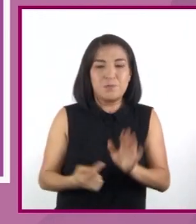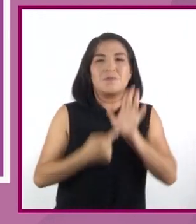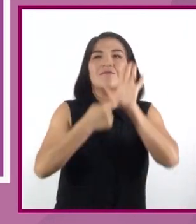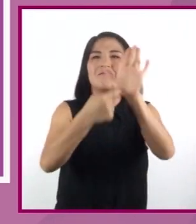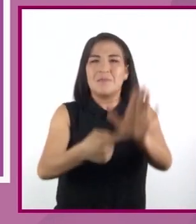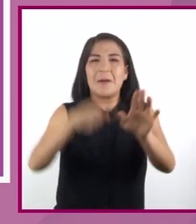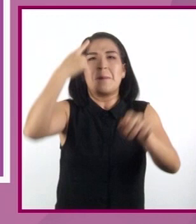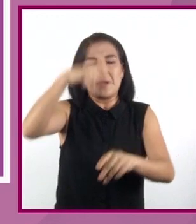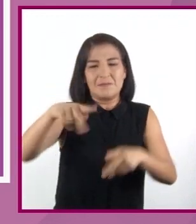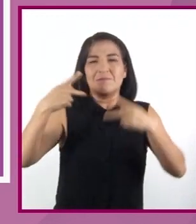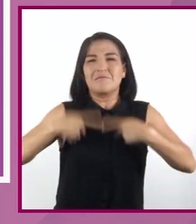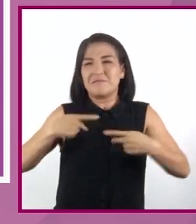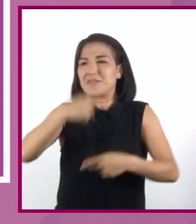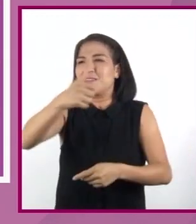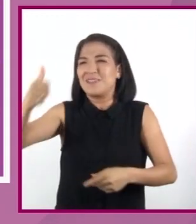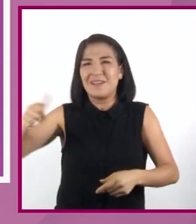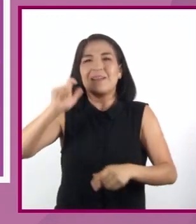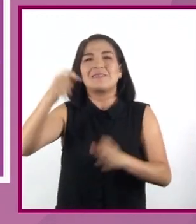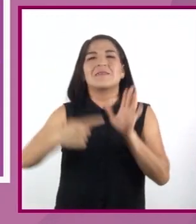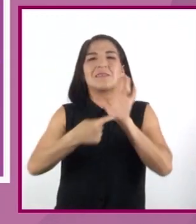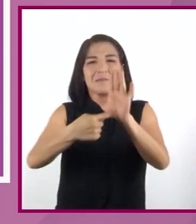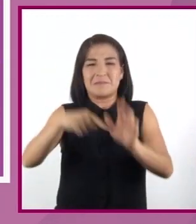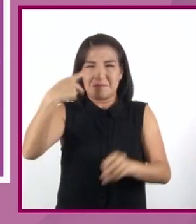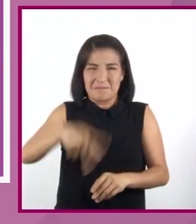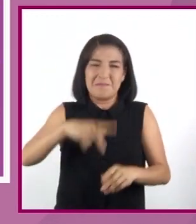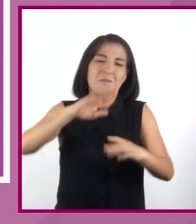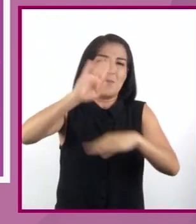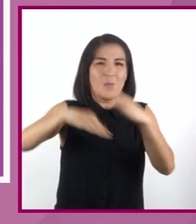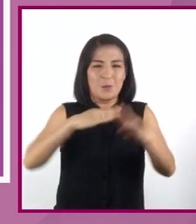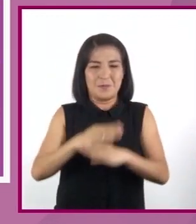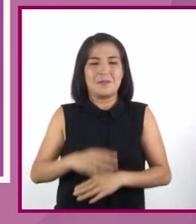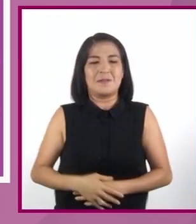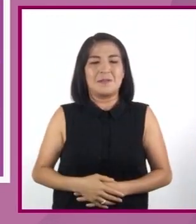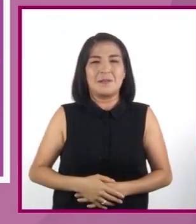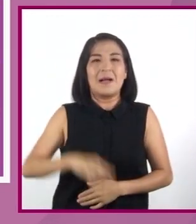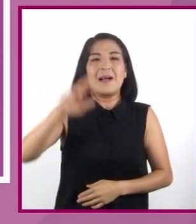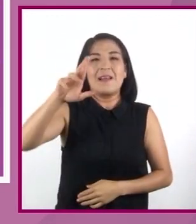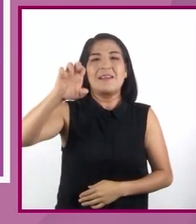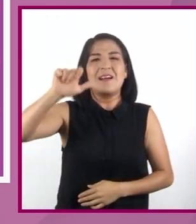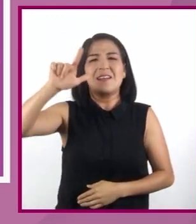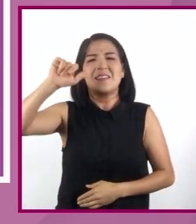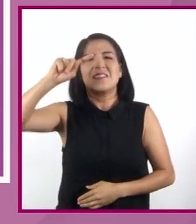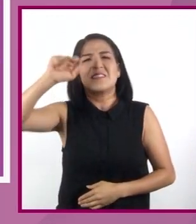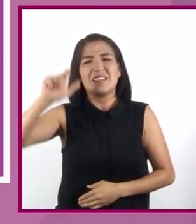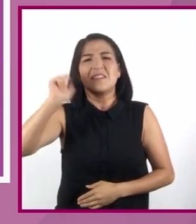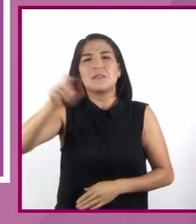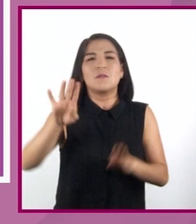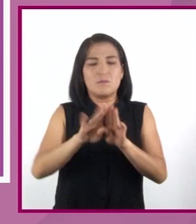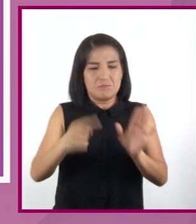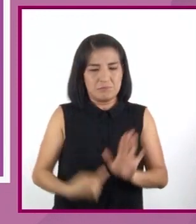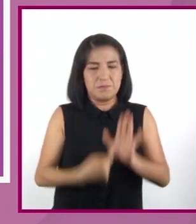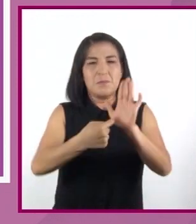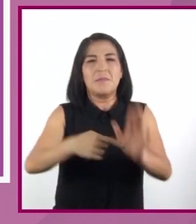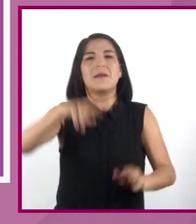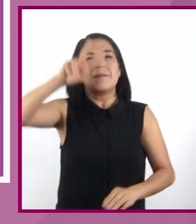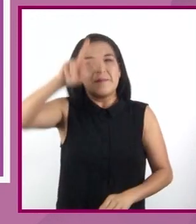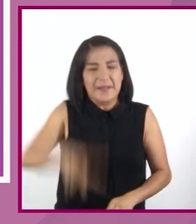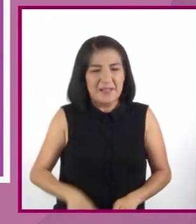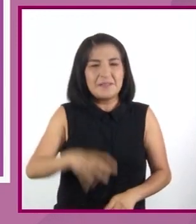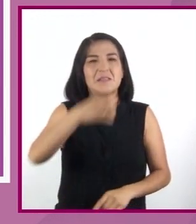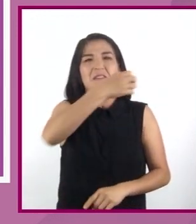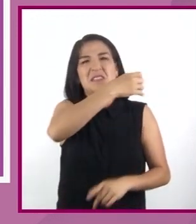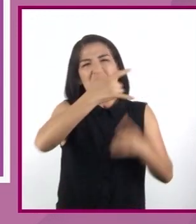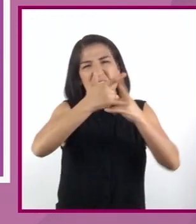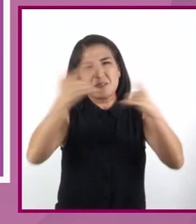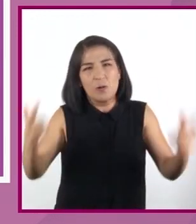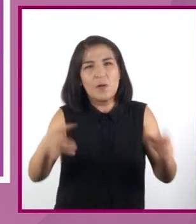de determinadas épocas. Realista. Relatan historias reflejo de la realidad. Los personajes